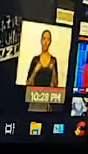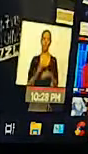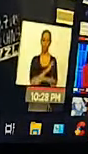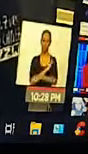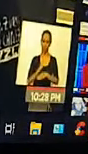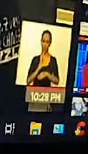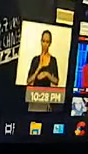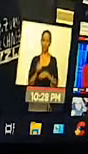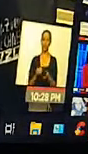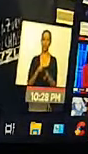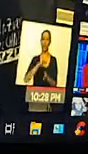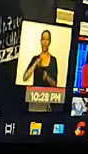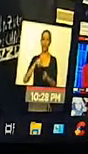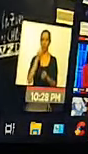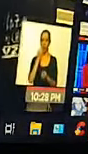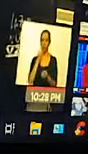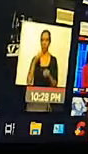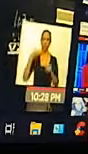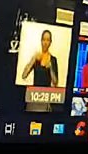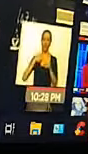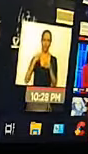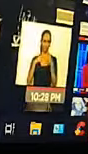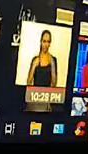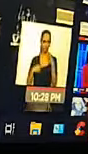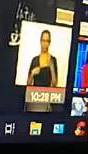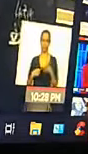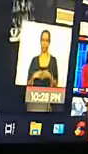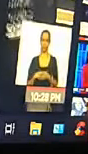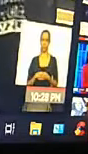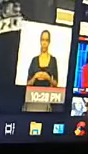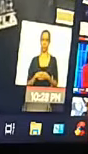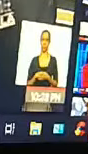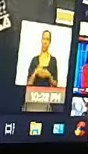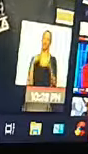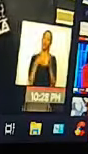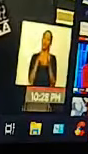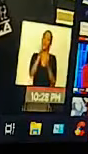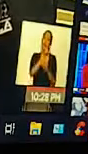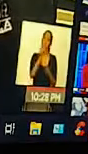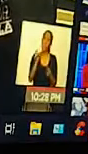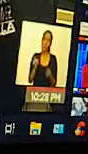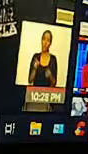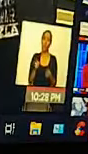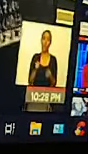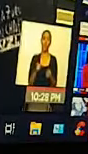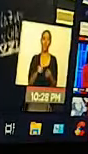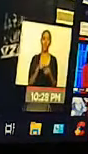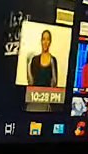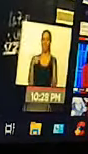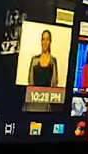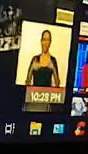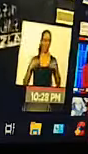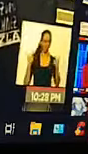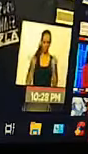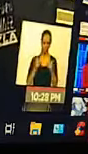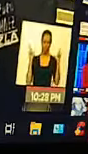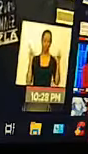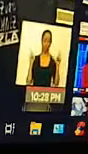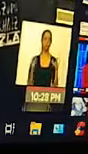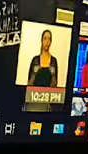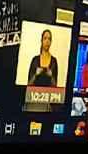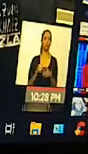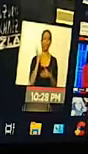llevan el alimento, la gasolina, etcétera, etcétera. Contra esos personajes, bueno, guerra sin cuartel, sin ningún tipo